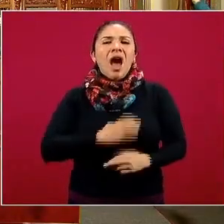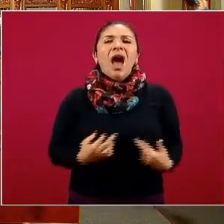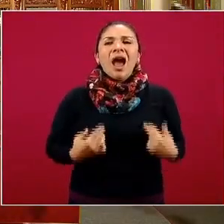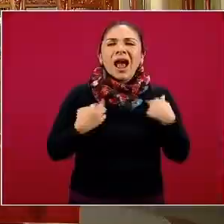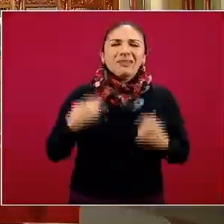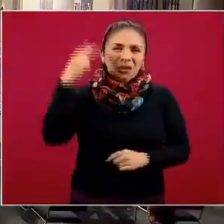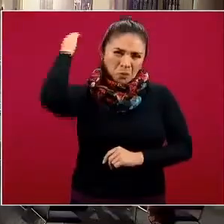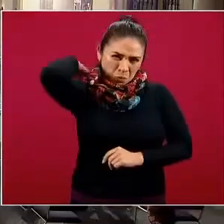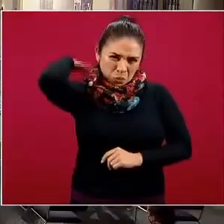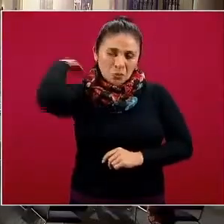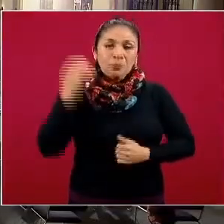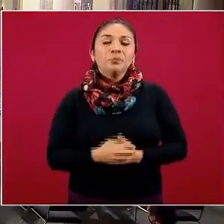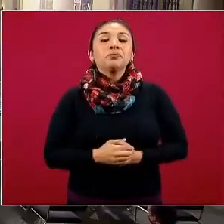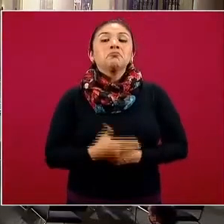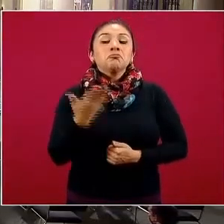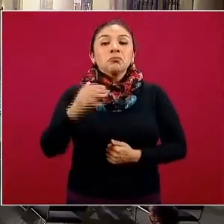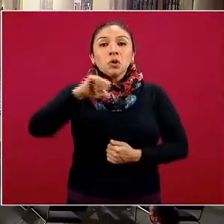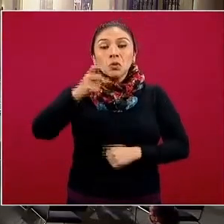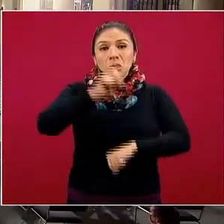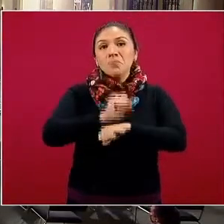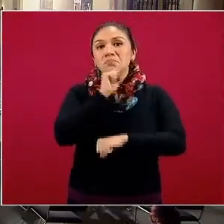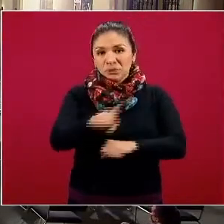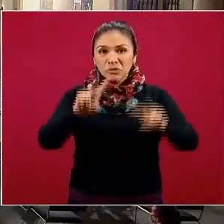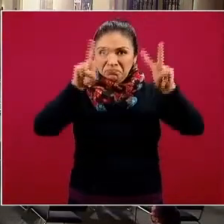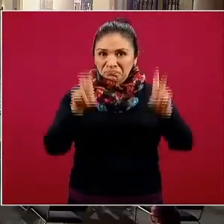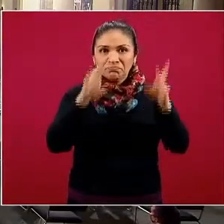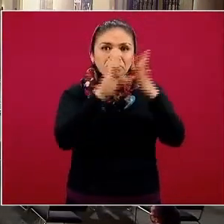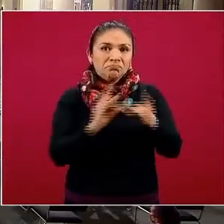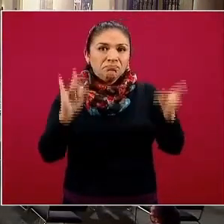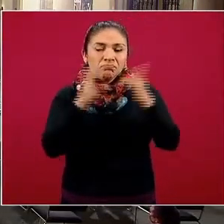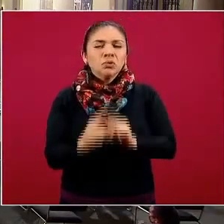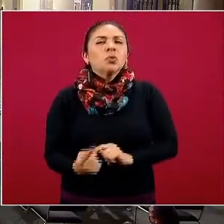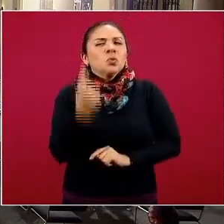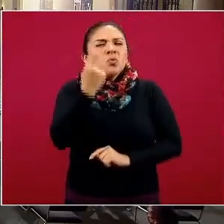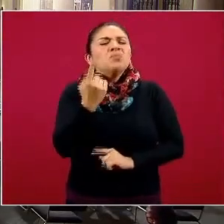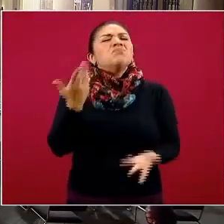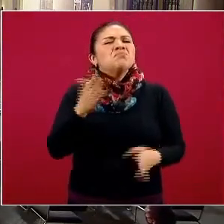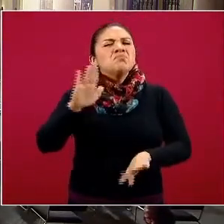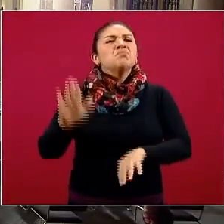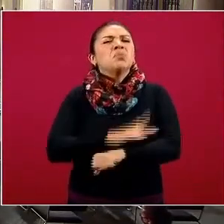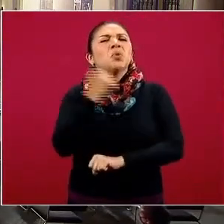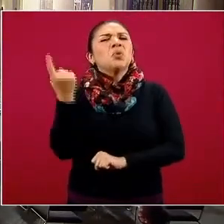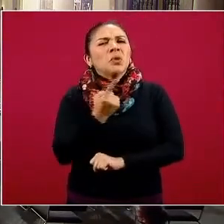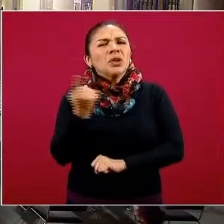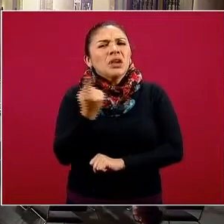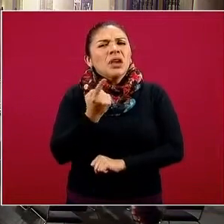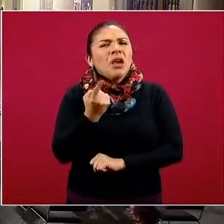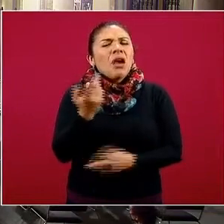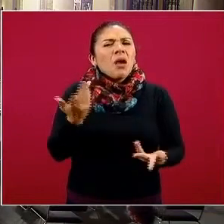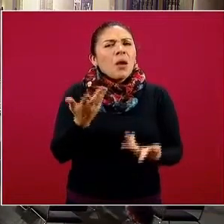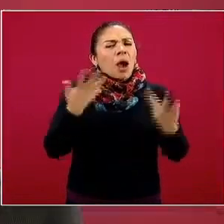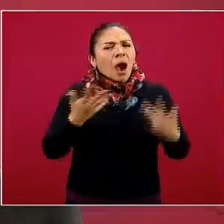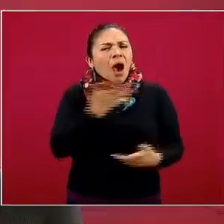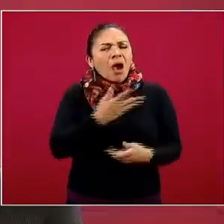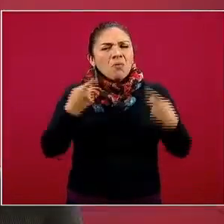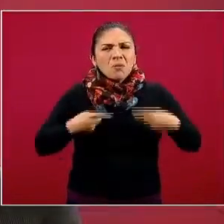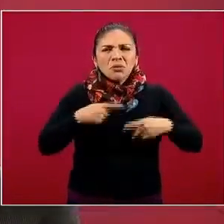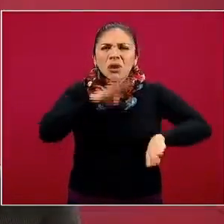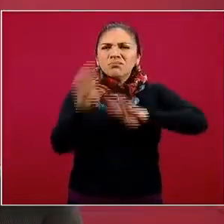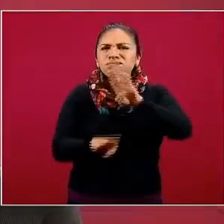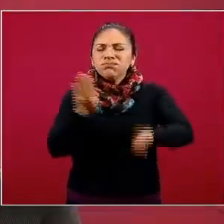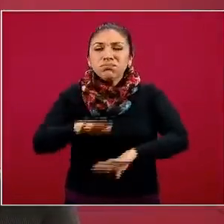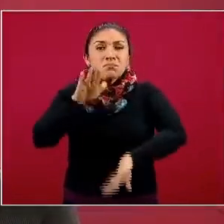de Pulmón. Y vamos a hablar precisamente de eso, de una de las causas de mortalidad